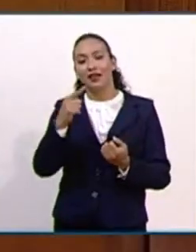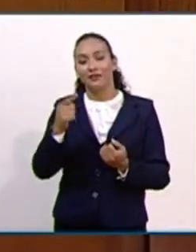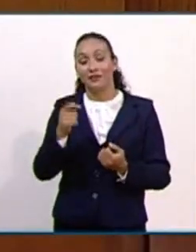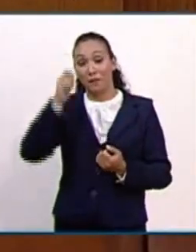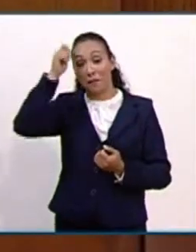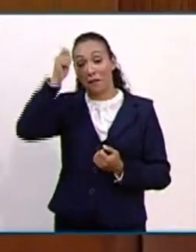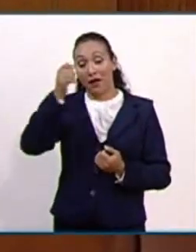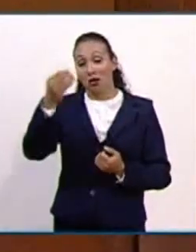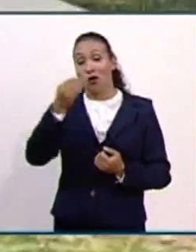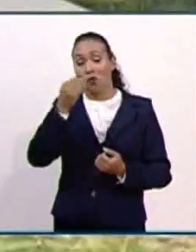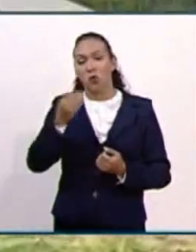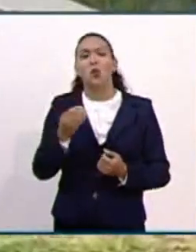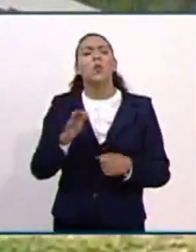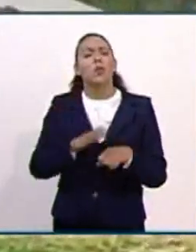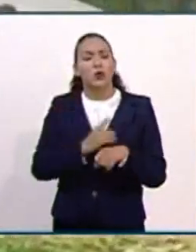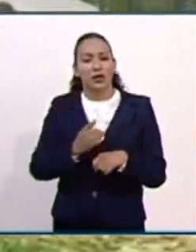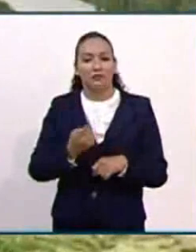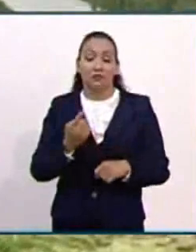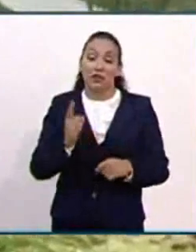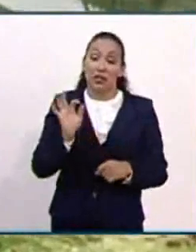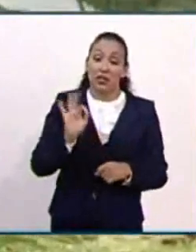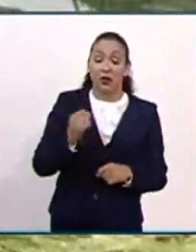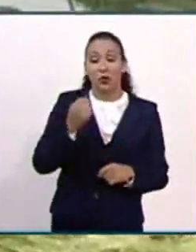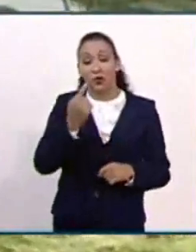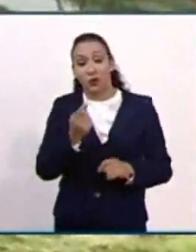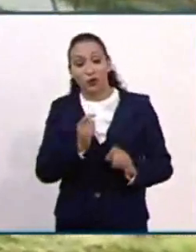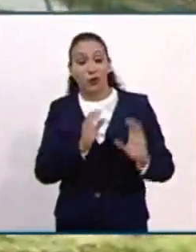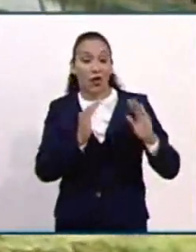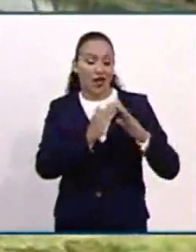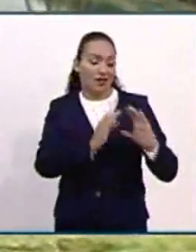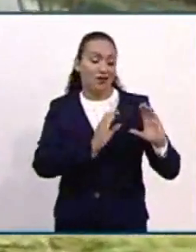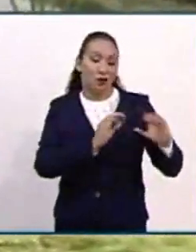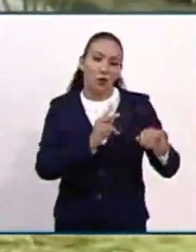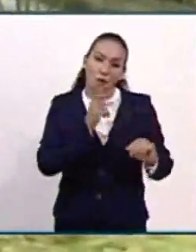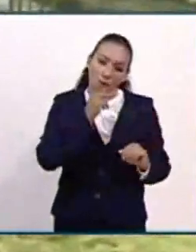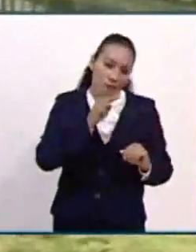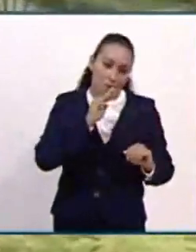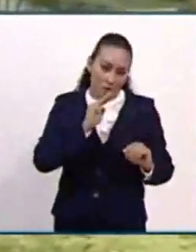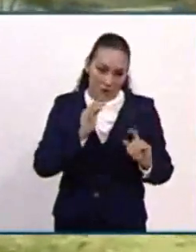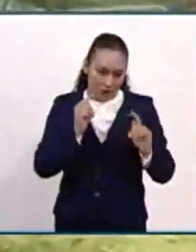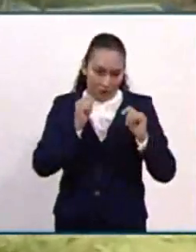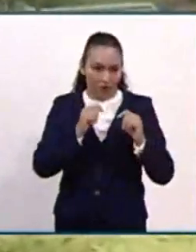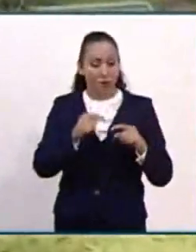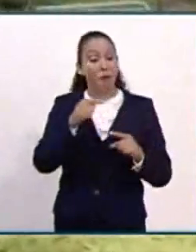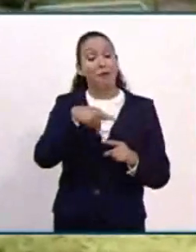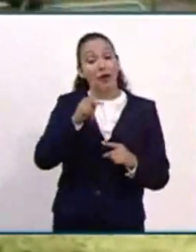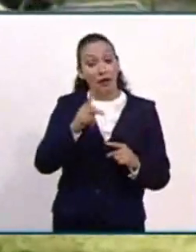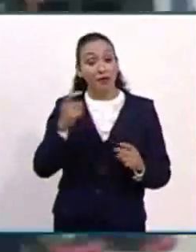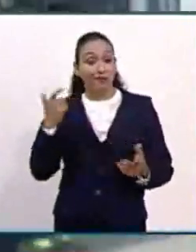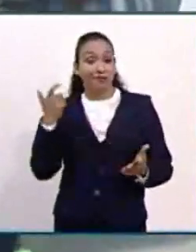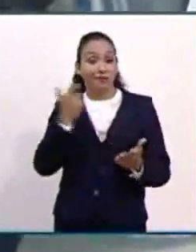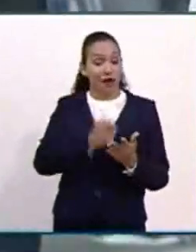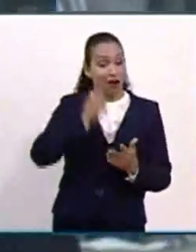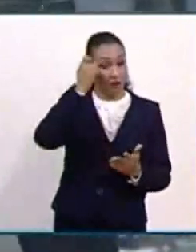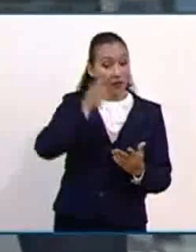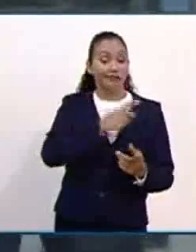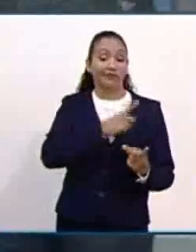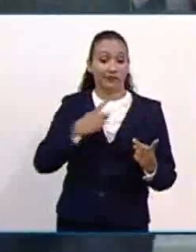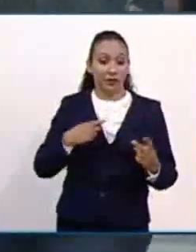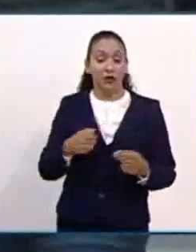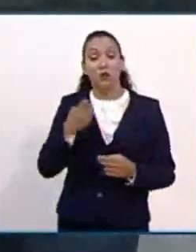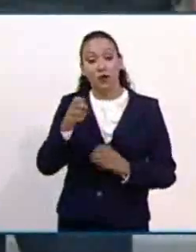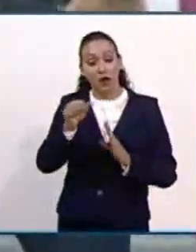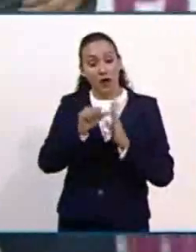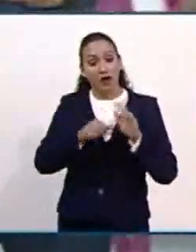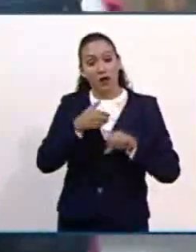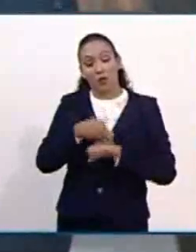se dedicaron principalmente al cuidado del hogar y de los hijos. Por ello, consideró que el artículo